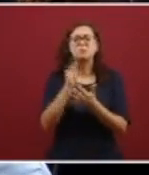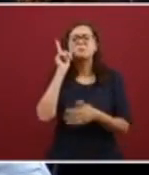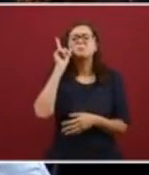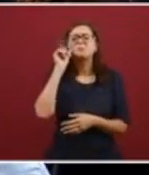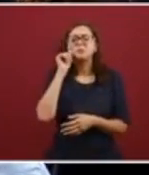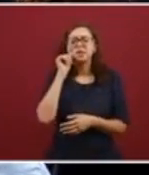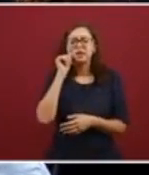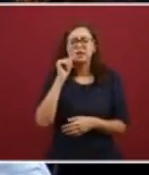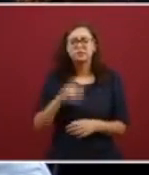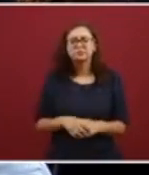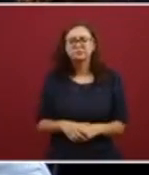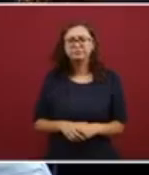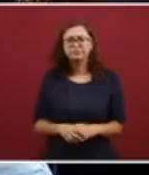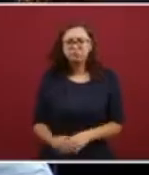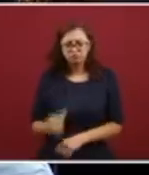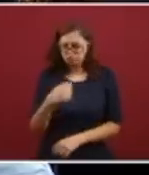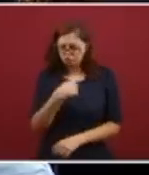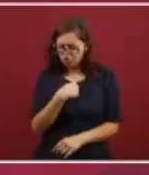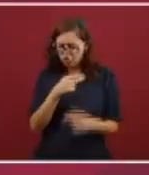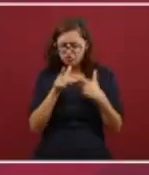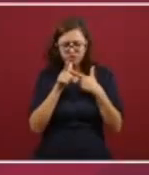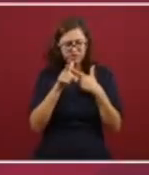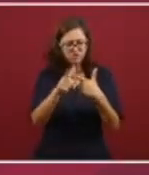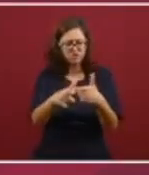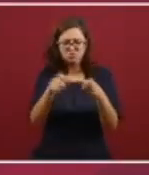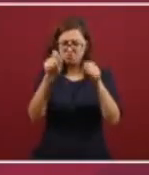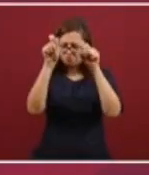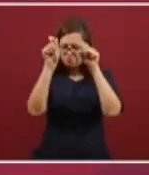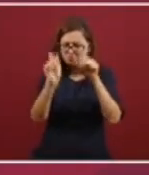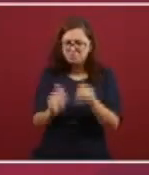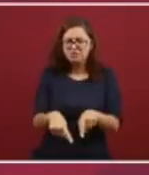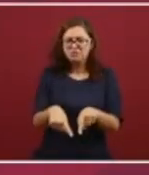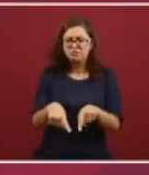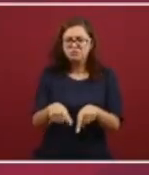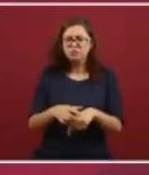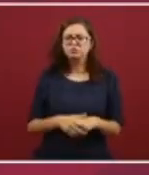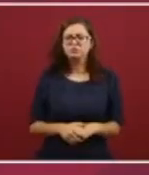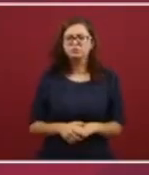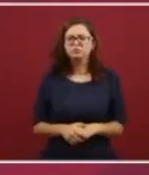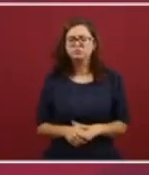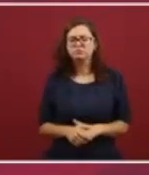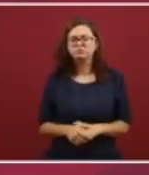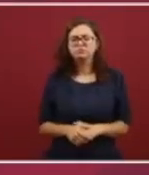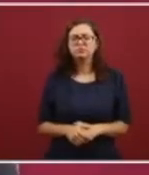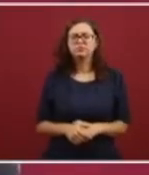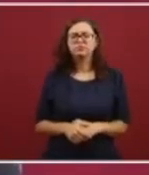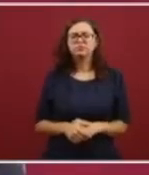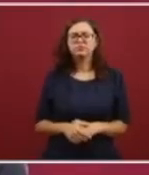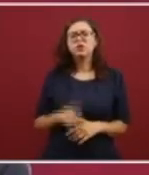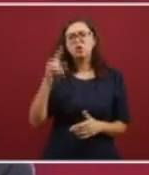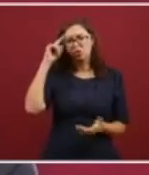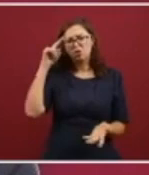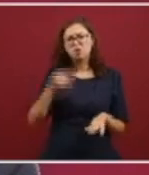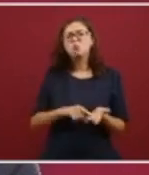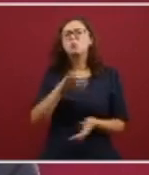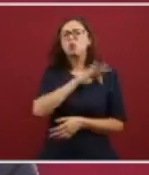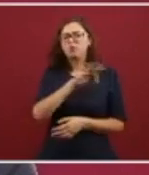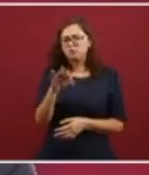Yo sigo manteniendo mi postura. creo que se va a llegar a un